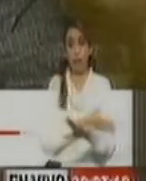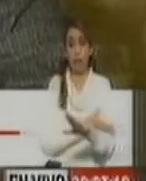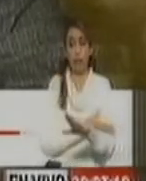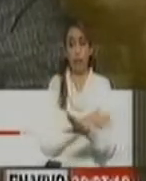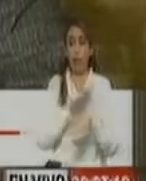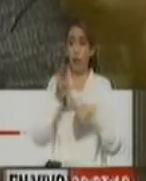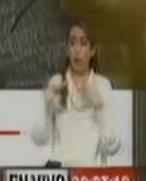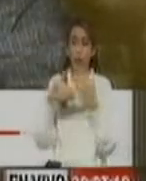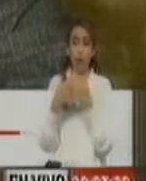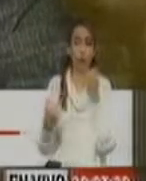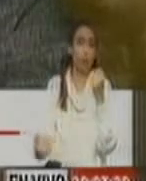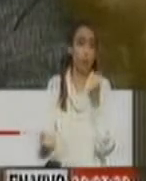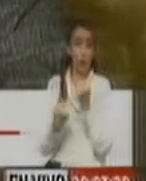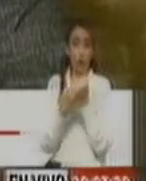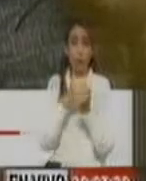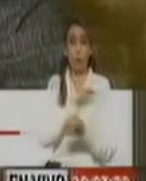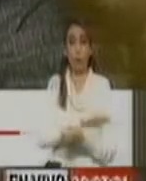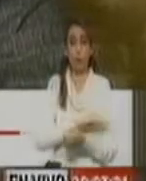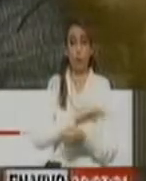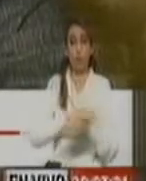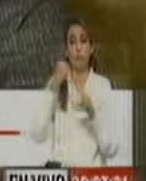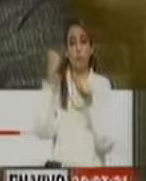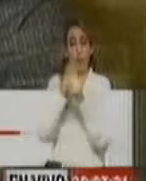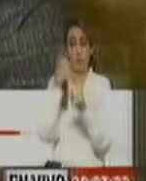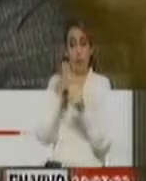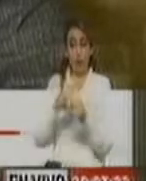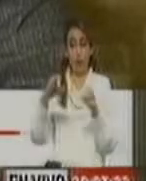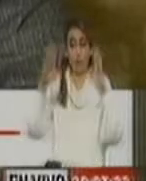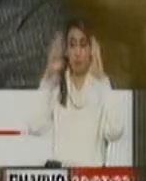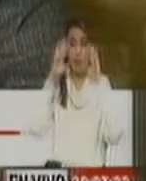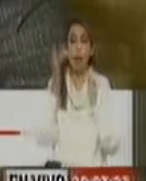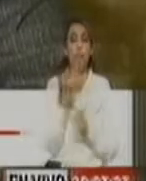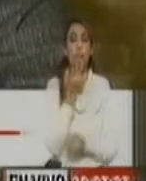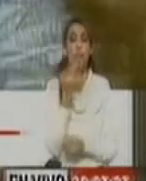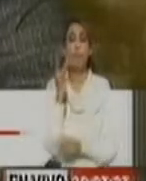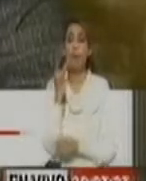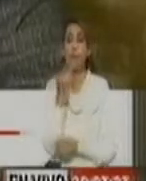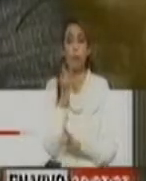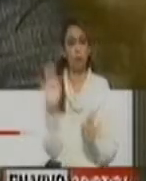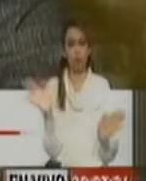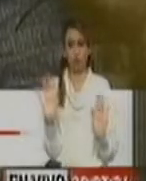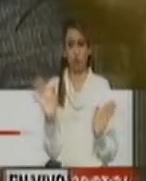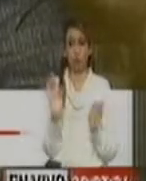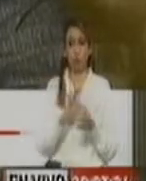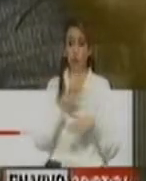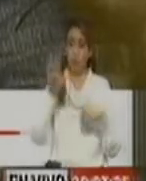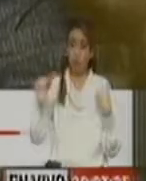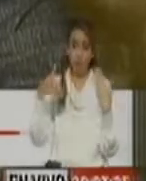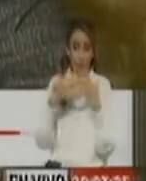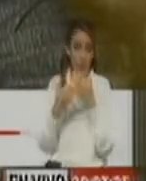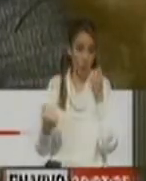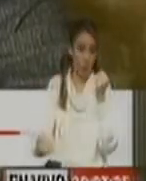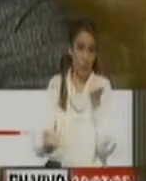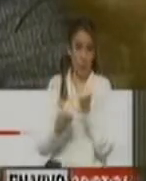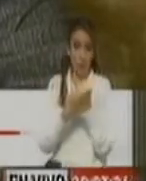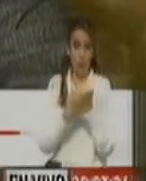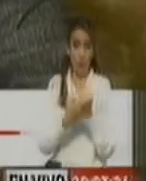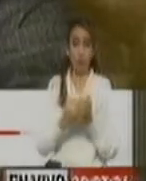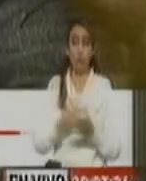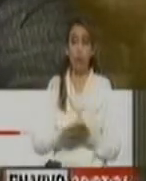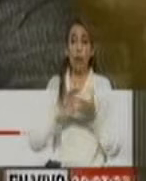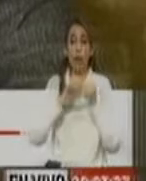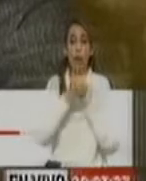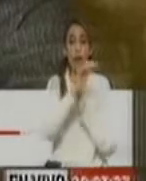con todos los gobiernos locales. No tenemos preferencias, no hacemos excepciones, bajo ninguna circunstancia.